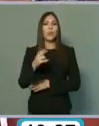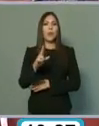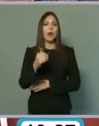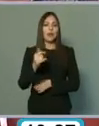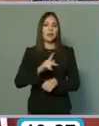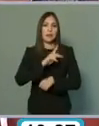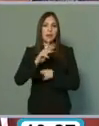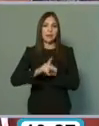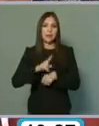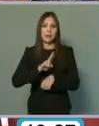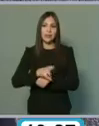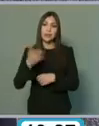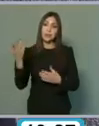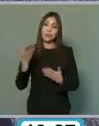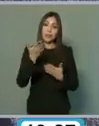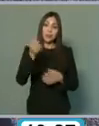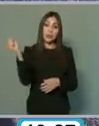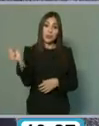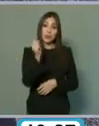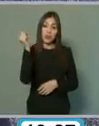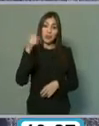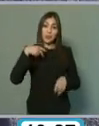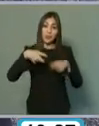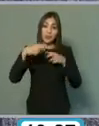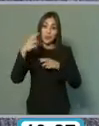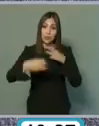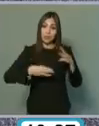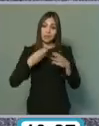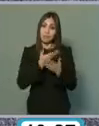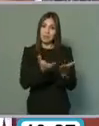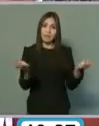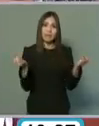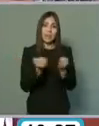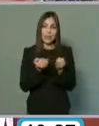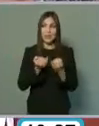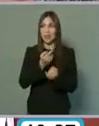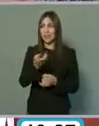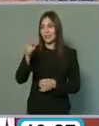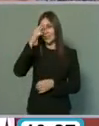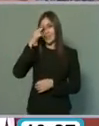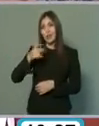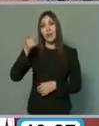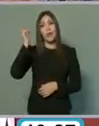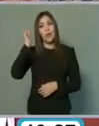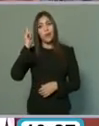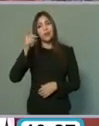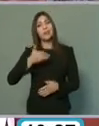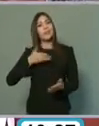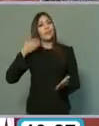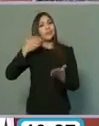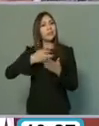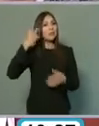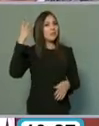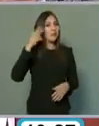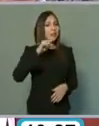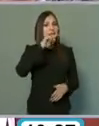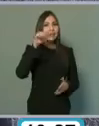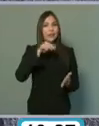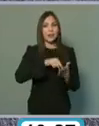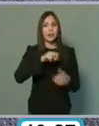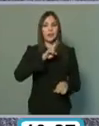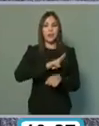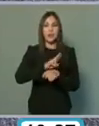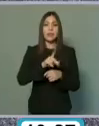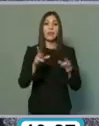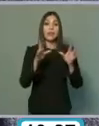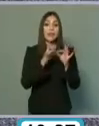en este mundial. A ustedes también y esperemos que en algún momento puedan viajar a Uruguay y esto que yo les acabo